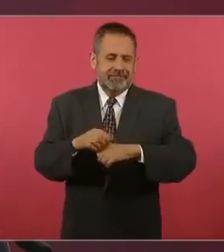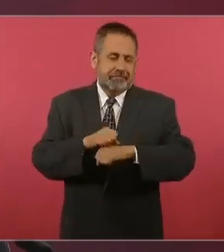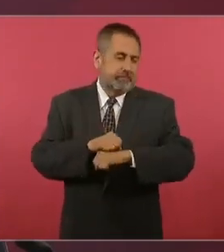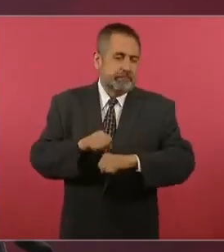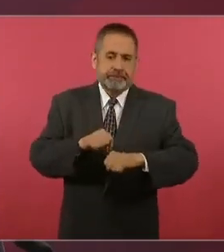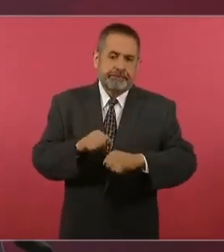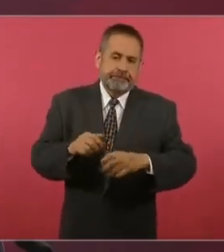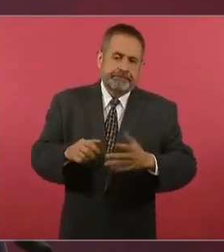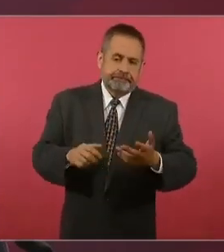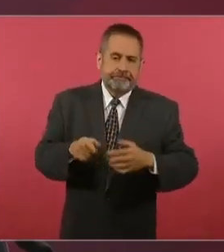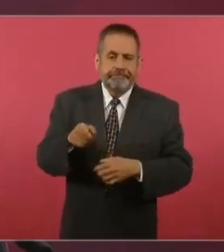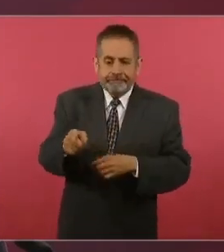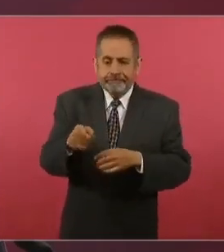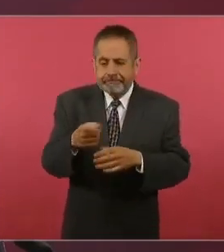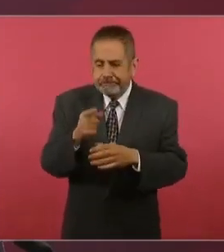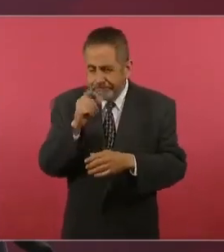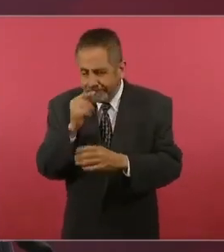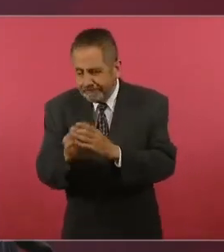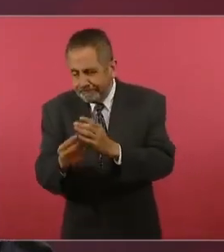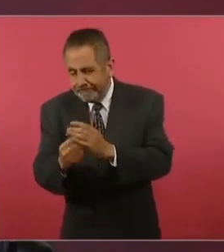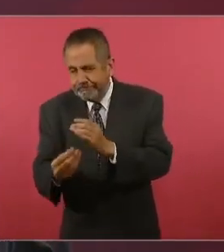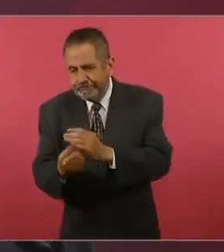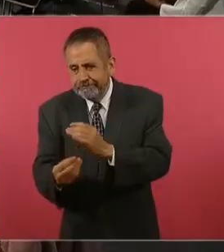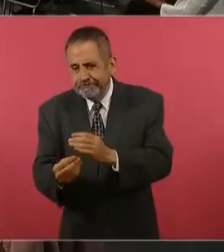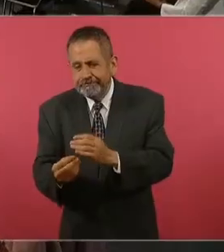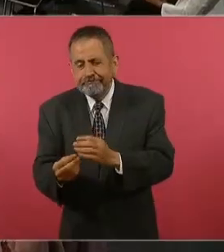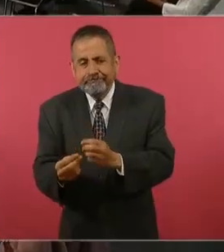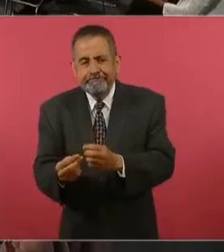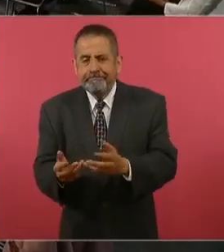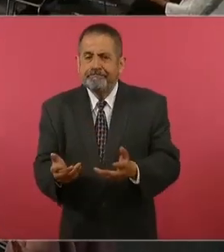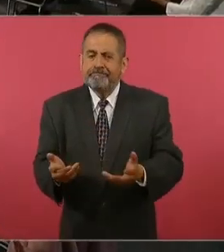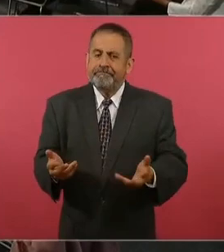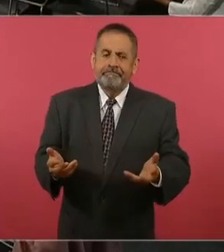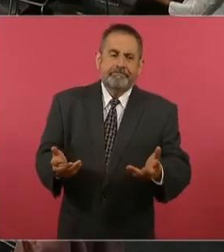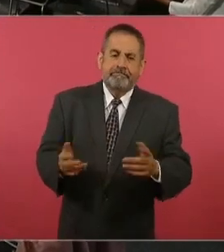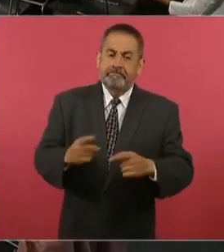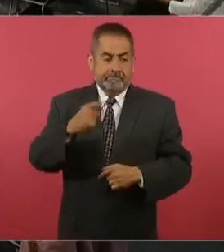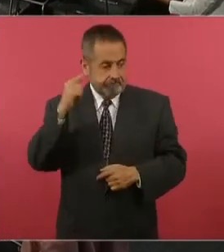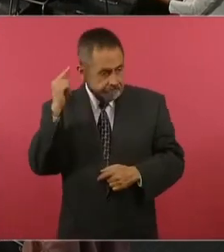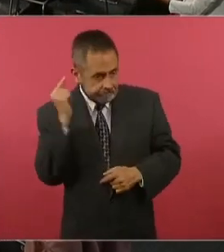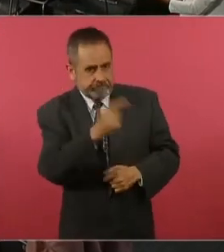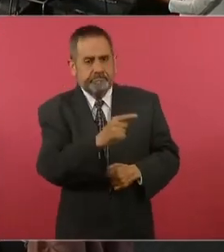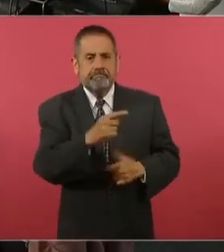que existía. Entonces, sí tiene la empresa,